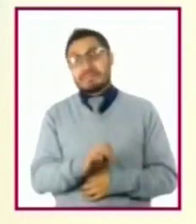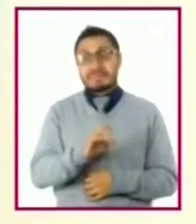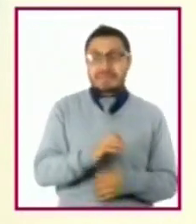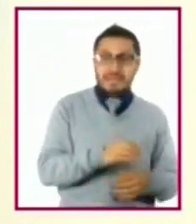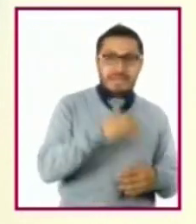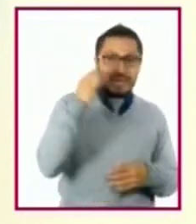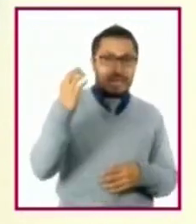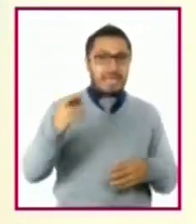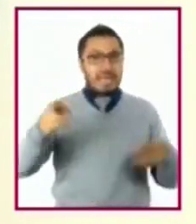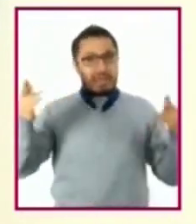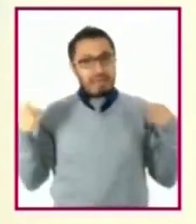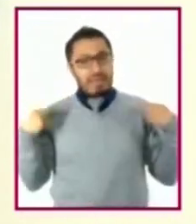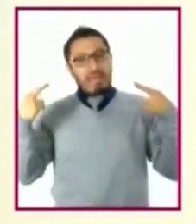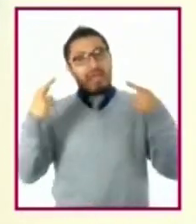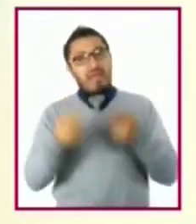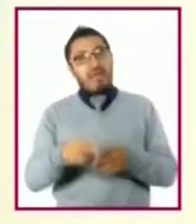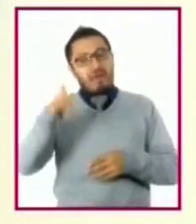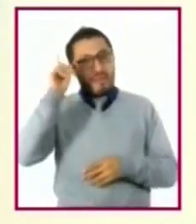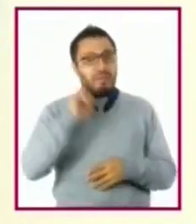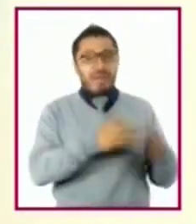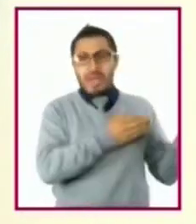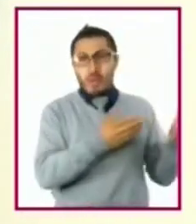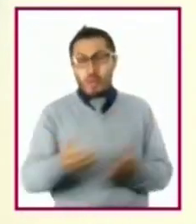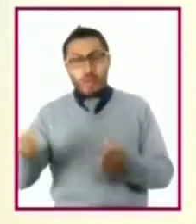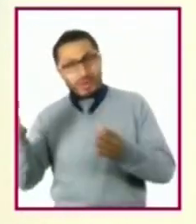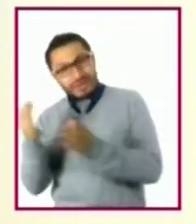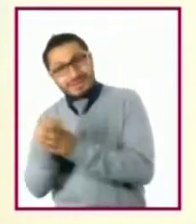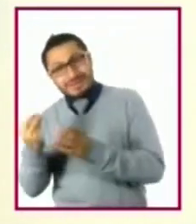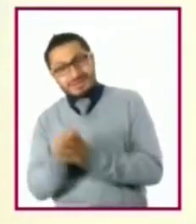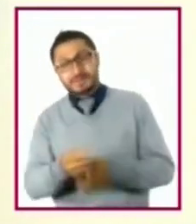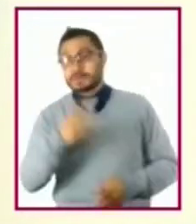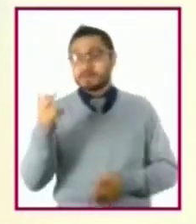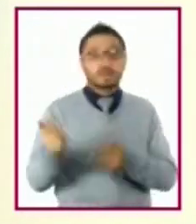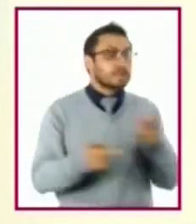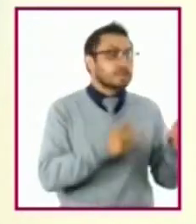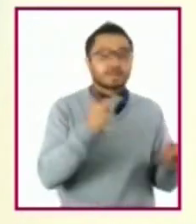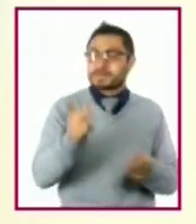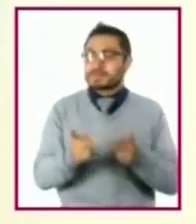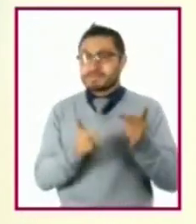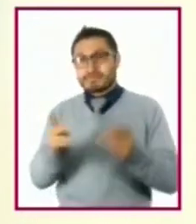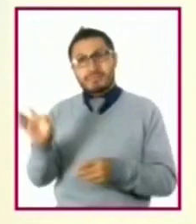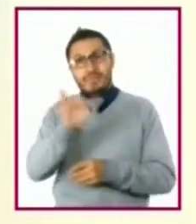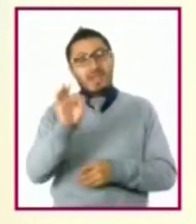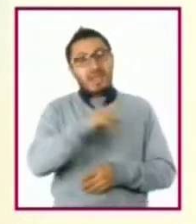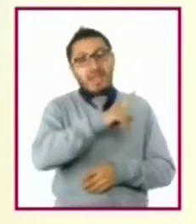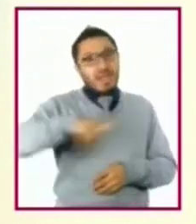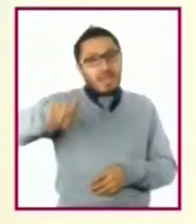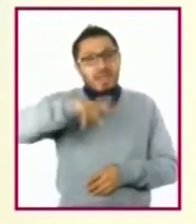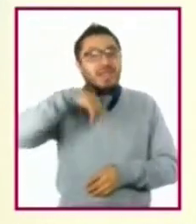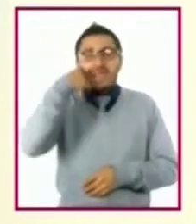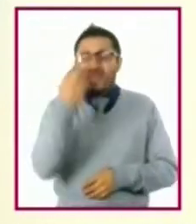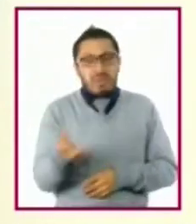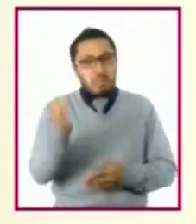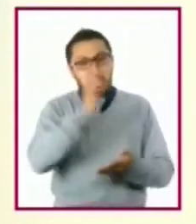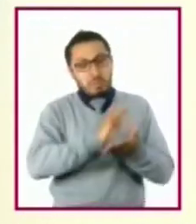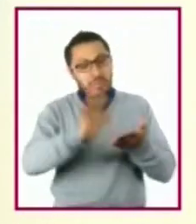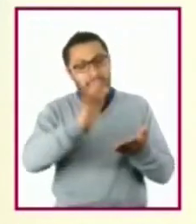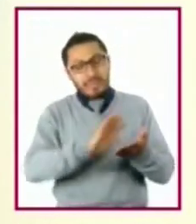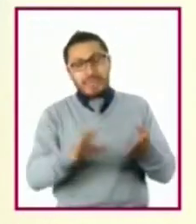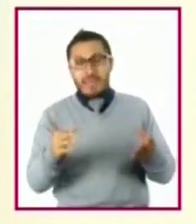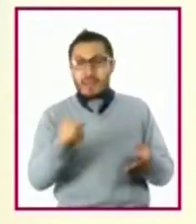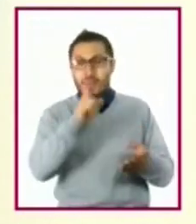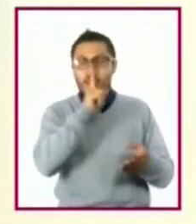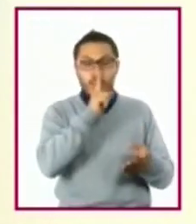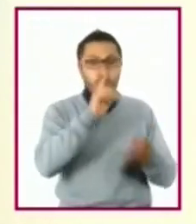clase de formación cívica y ética, les pregunta a las y los estudiantes si quieren leer el libro de texto en silencio o en